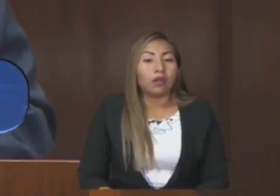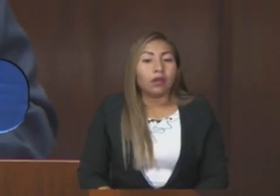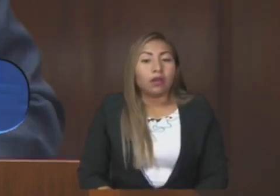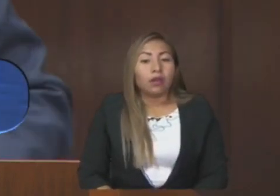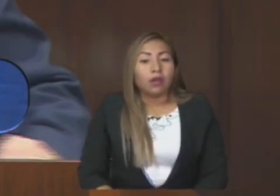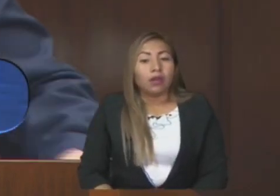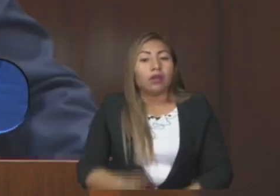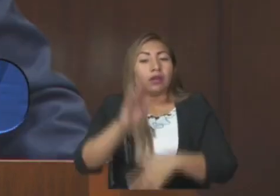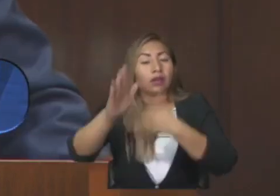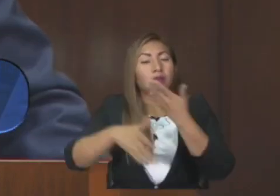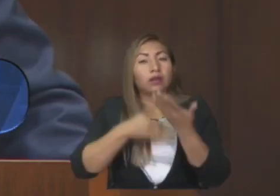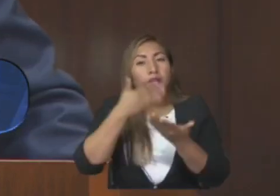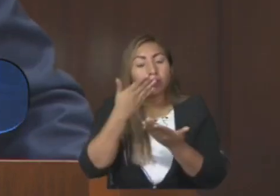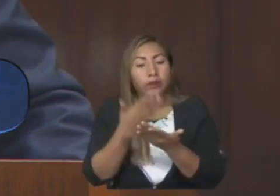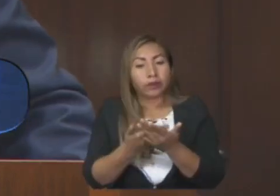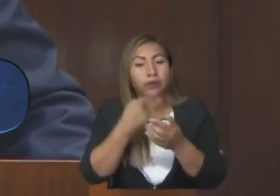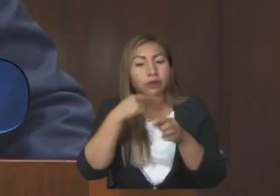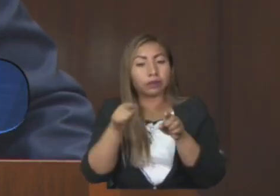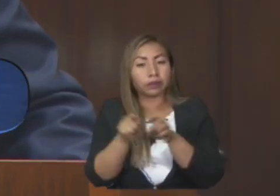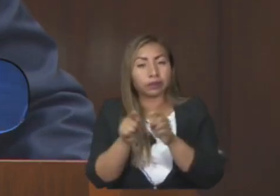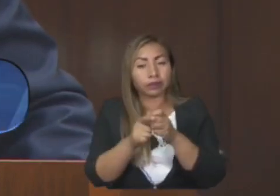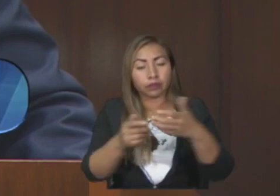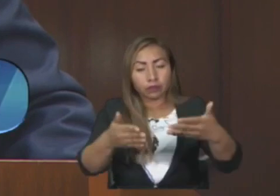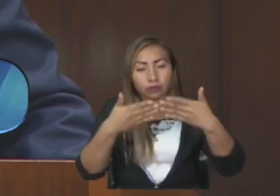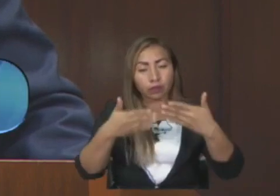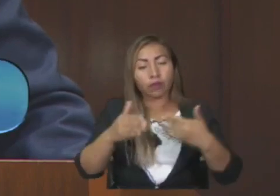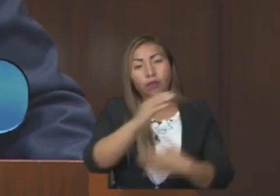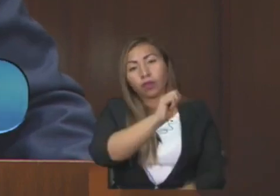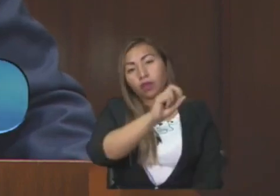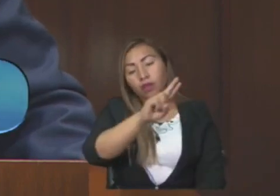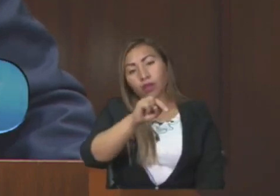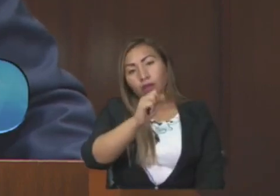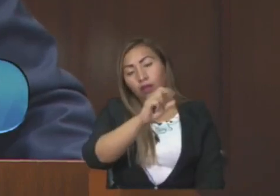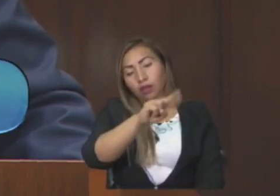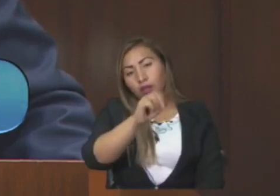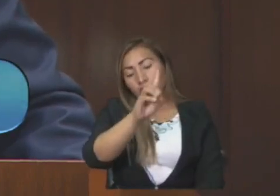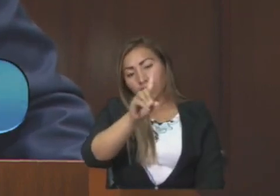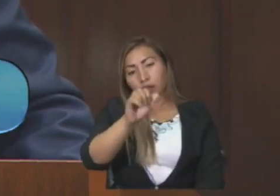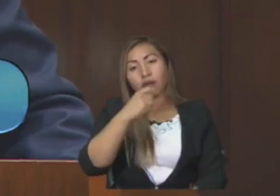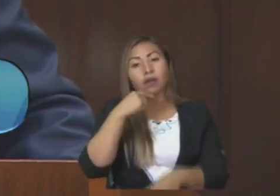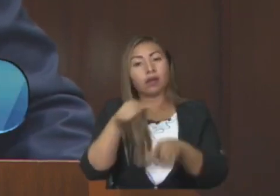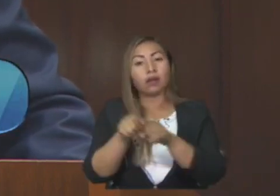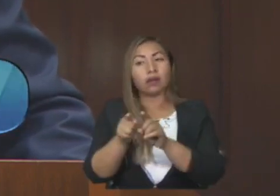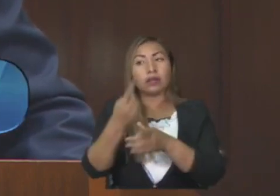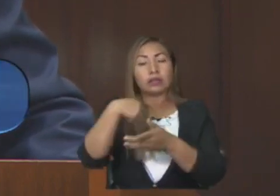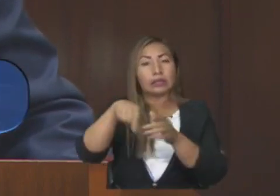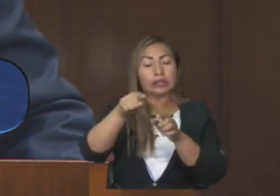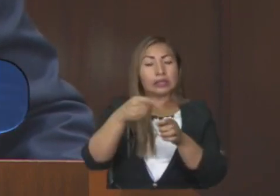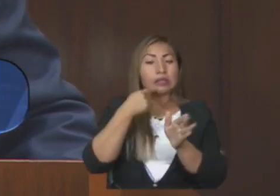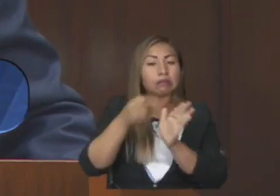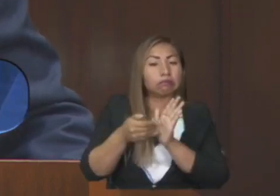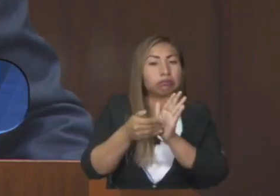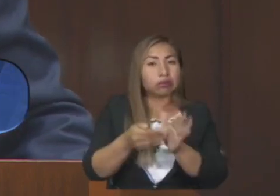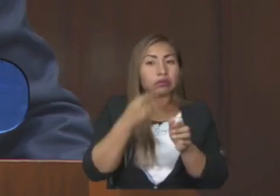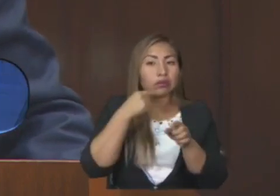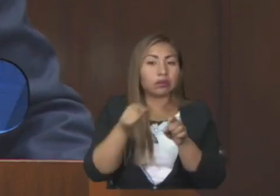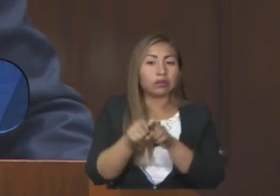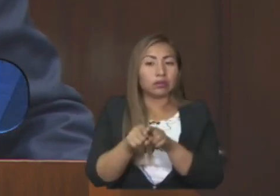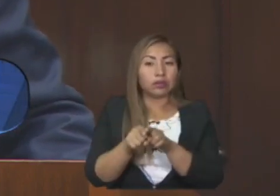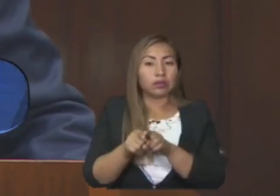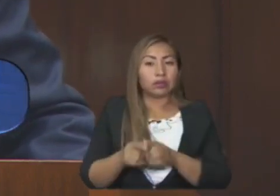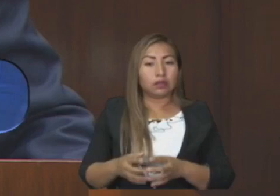presidente, toda vez que el Tratado de Libre Comercio entre Canadá y Panamá provee que tras la presentación de la notificación de intención de un